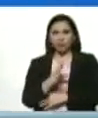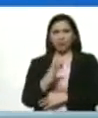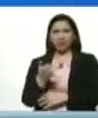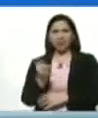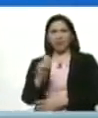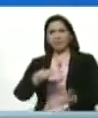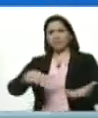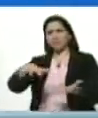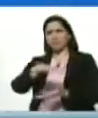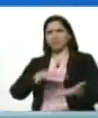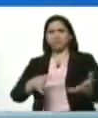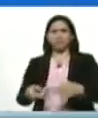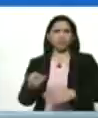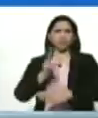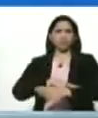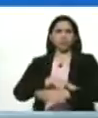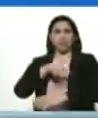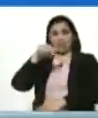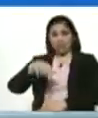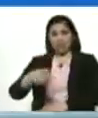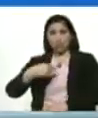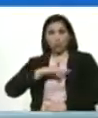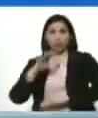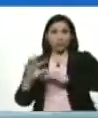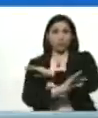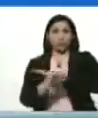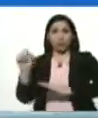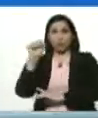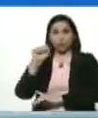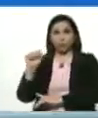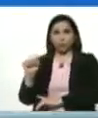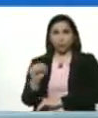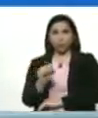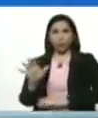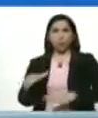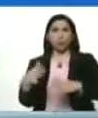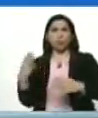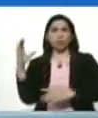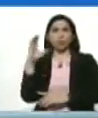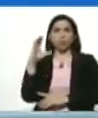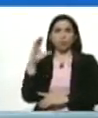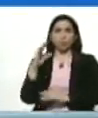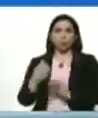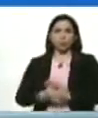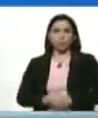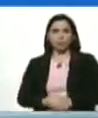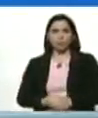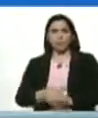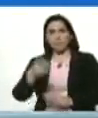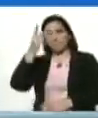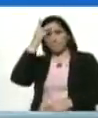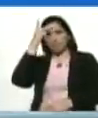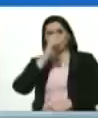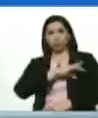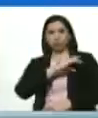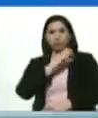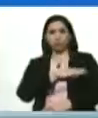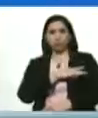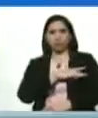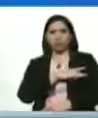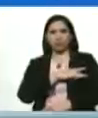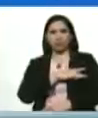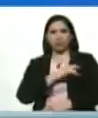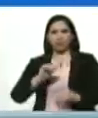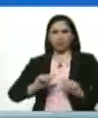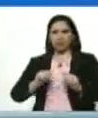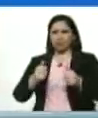caos total aquí en nuestra frontera sur cuando colombia perú chile marcan la